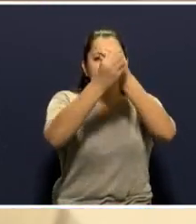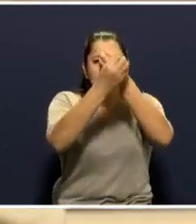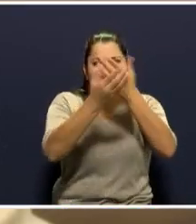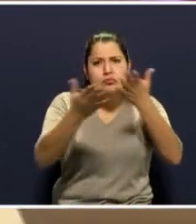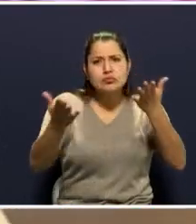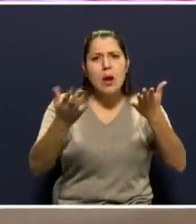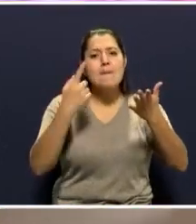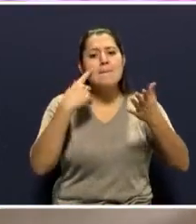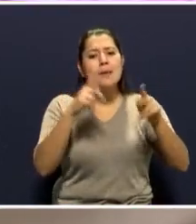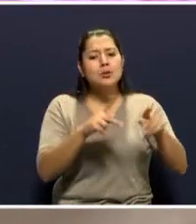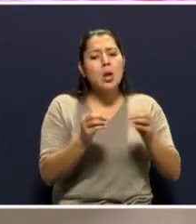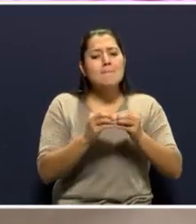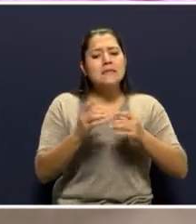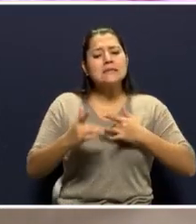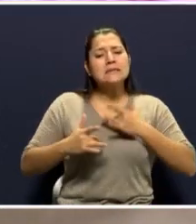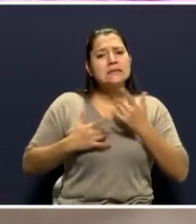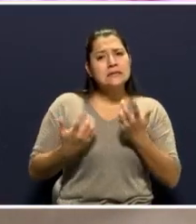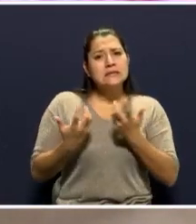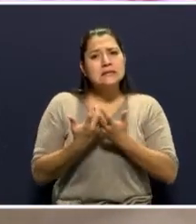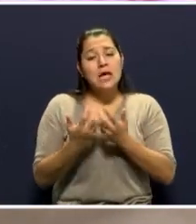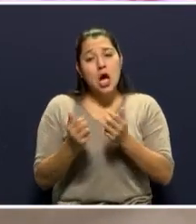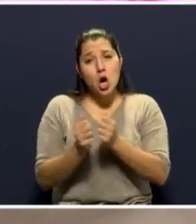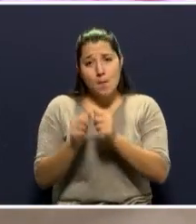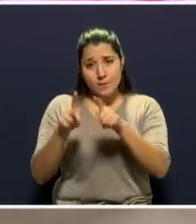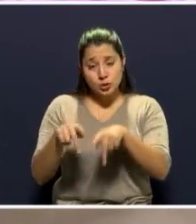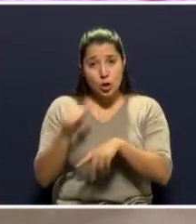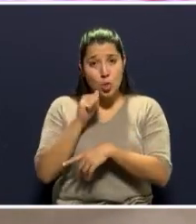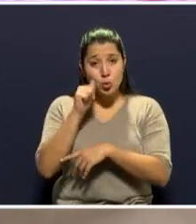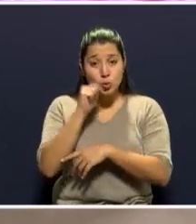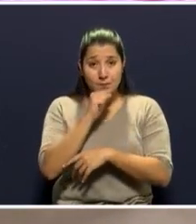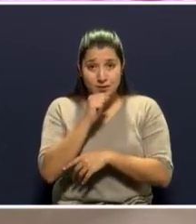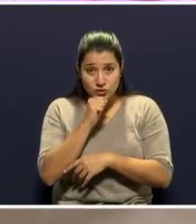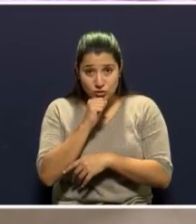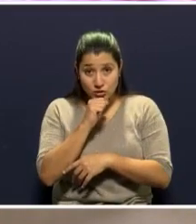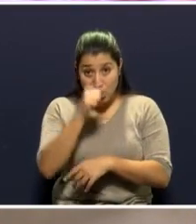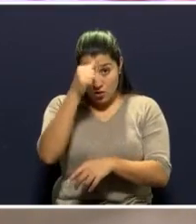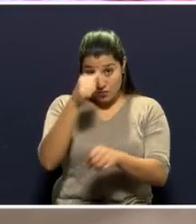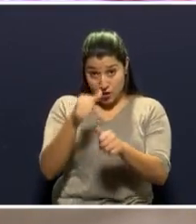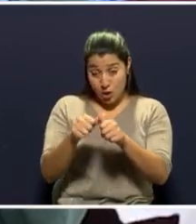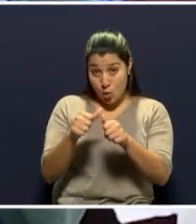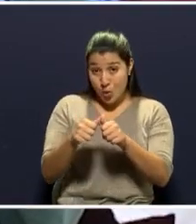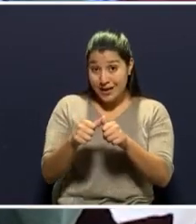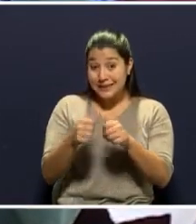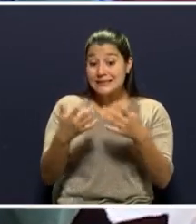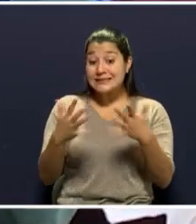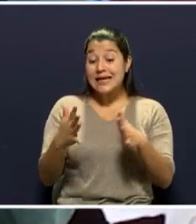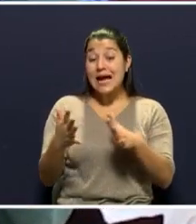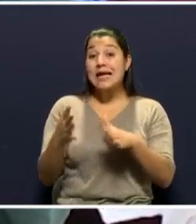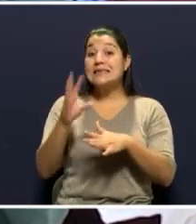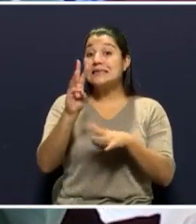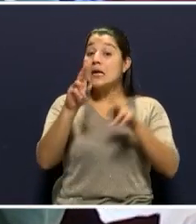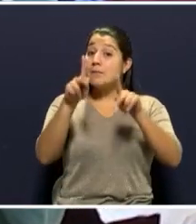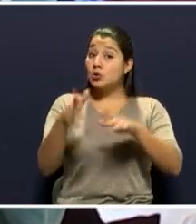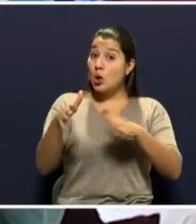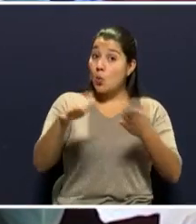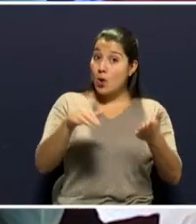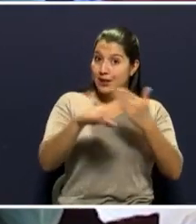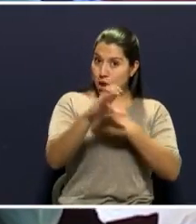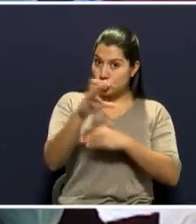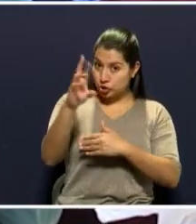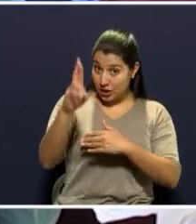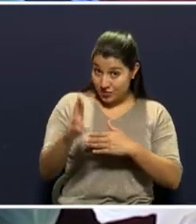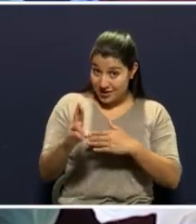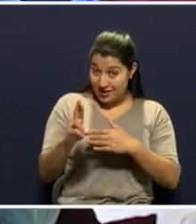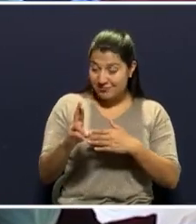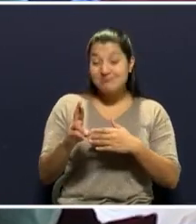esta población. Recordemos que de las 6 vidas que el COVID ha cobrado en el país, 4 han sido